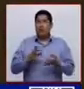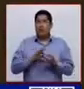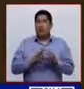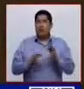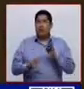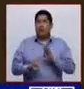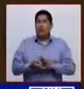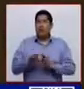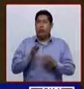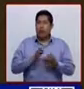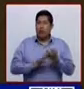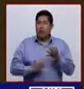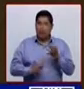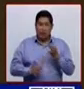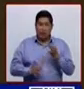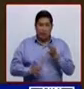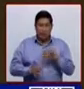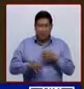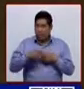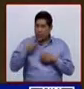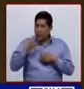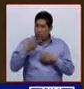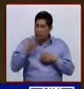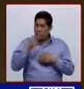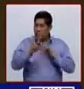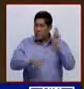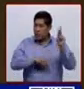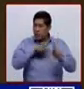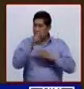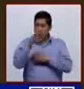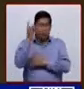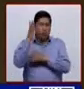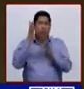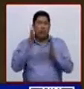específica. Debemos decir al pueblo boliviano,